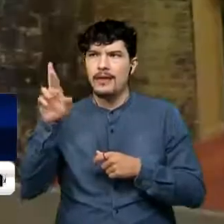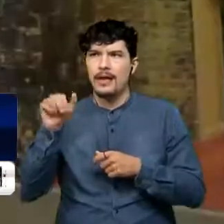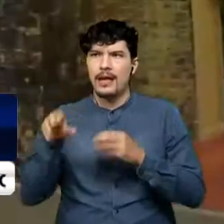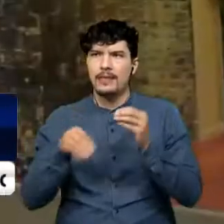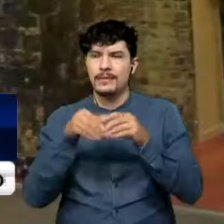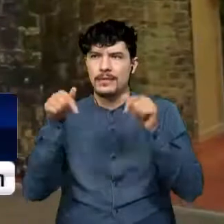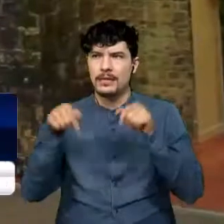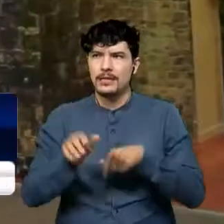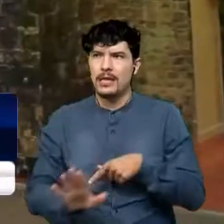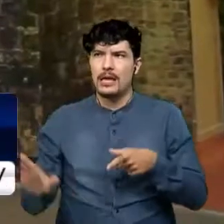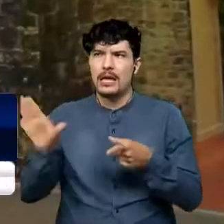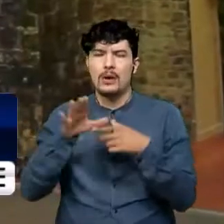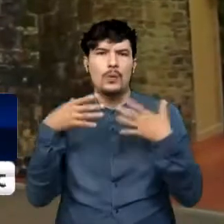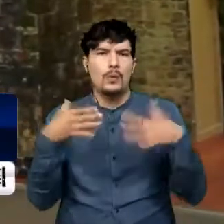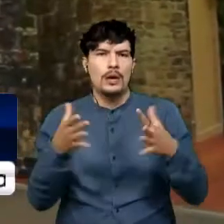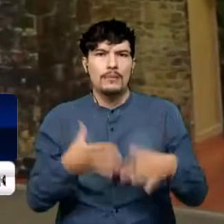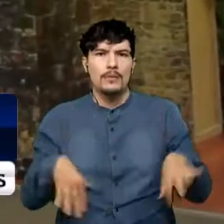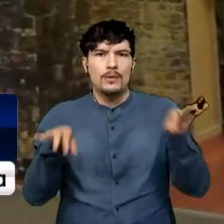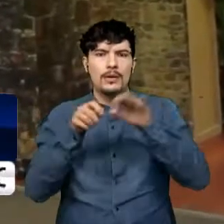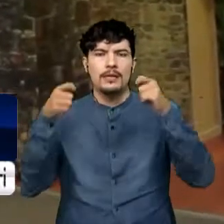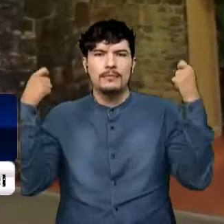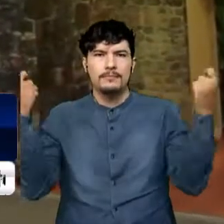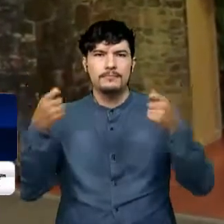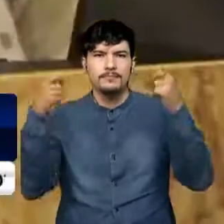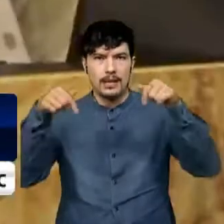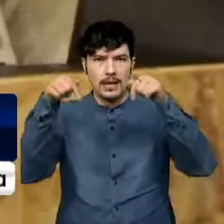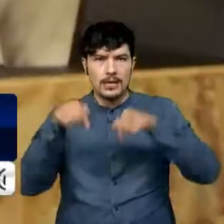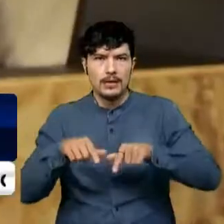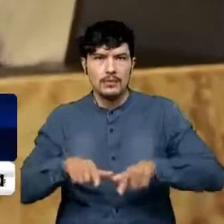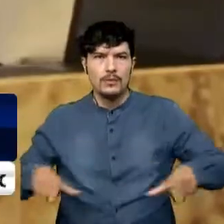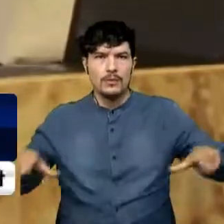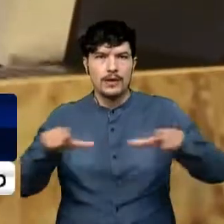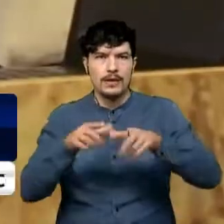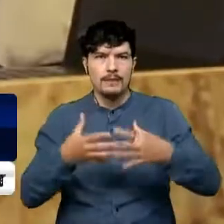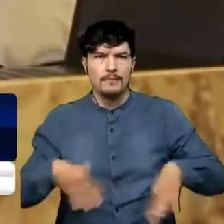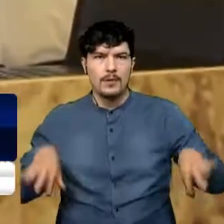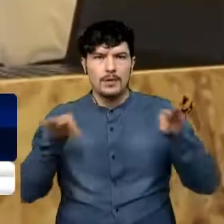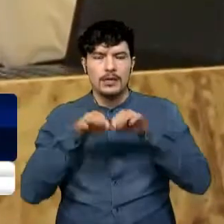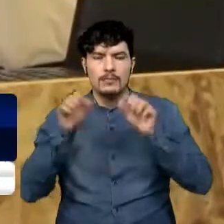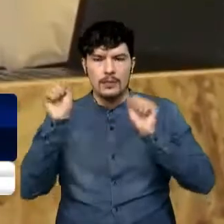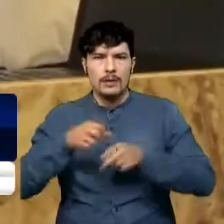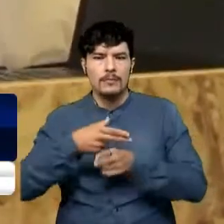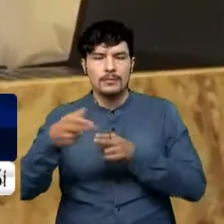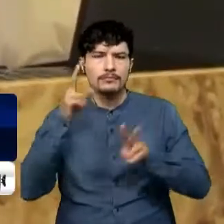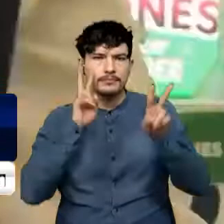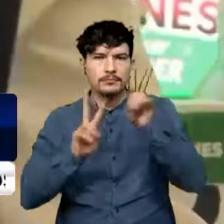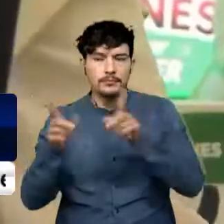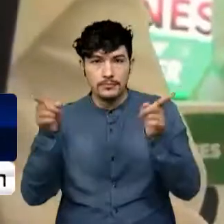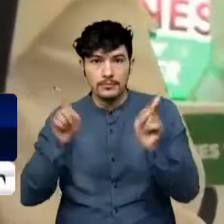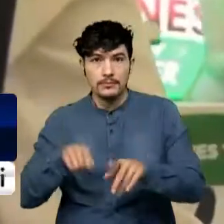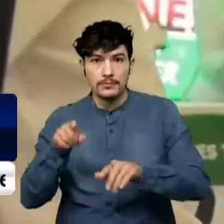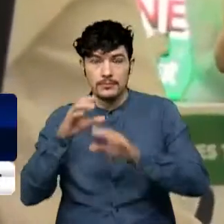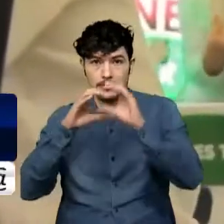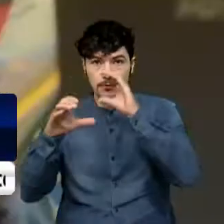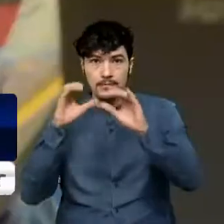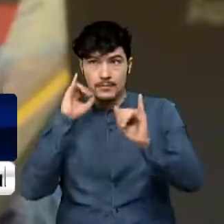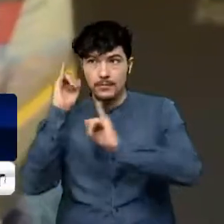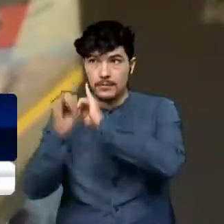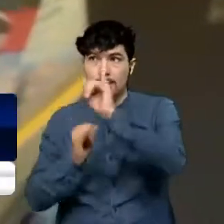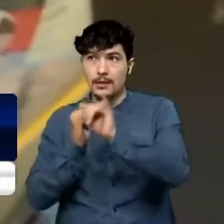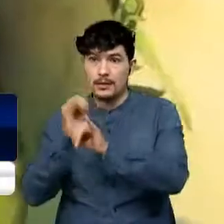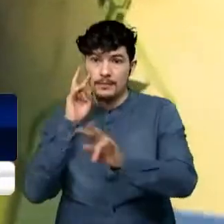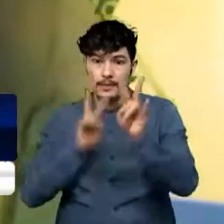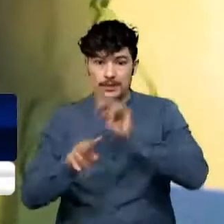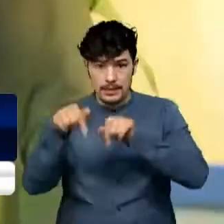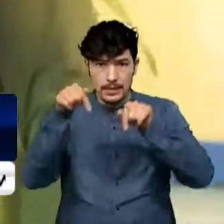departamento ha sido fundamental para promoverlo como un destino obligatorio a visitar también los medios internacionales que visitaron esta